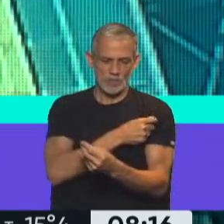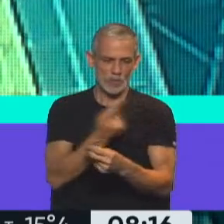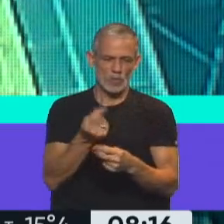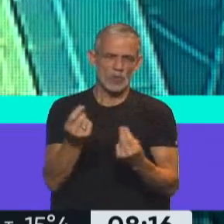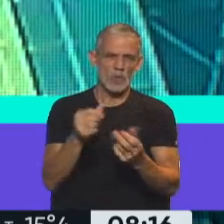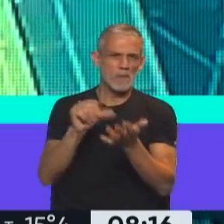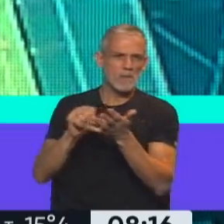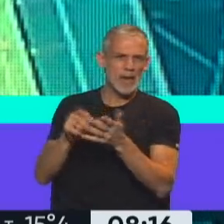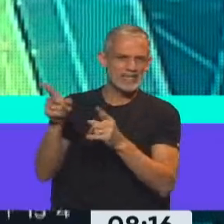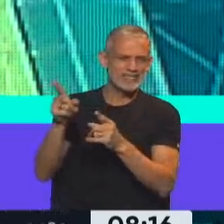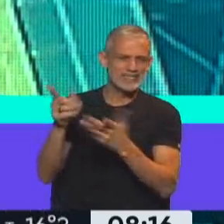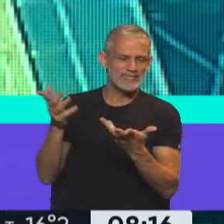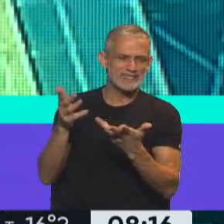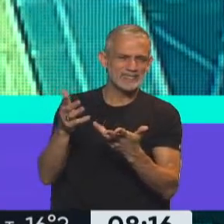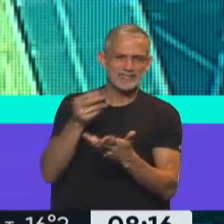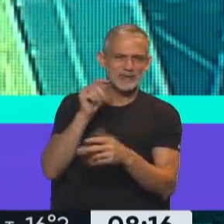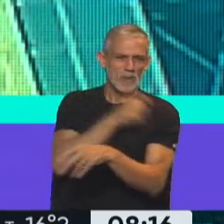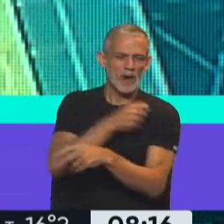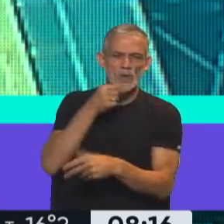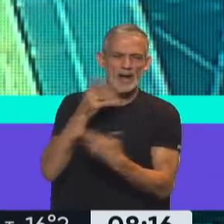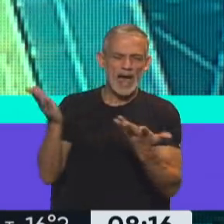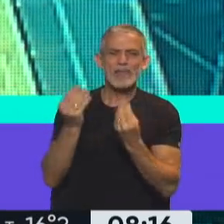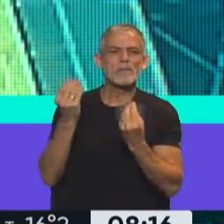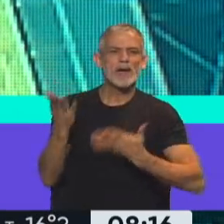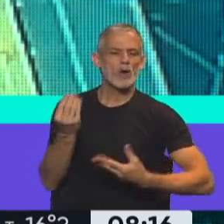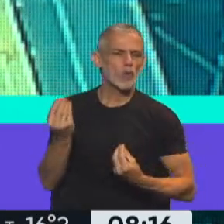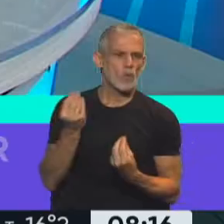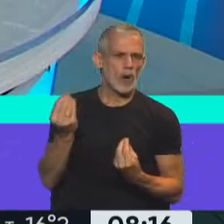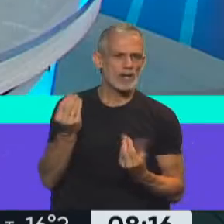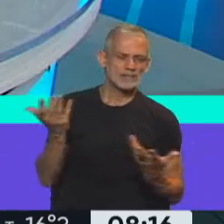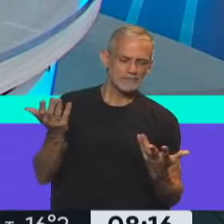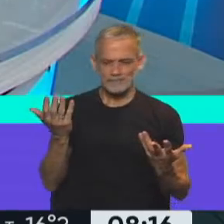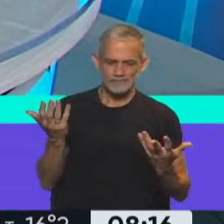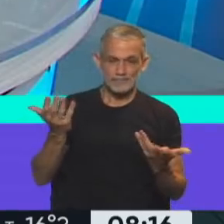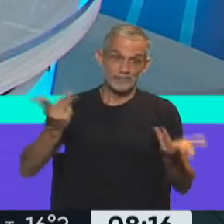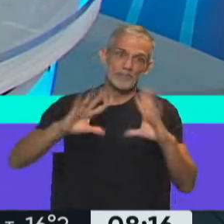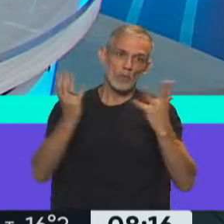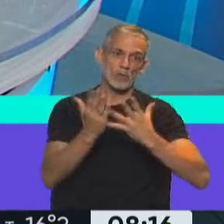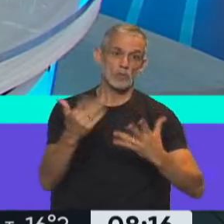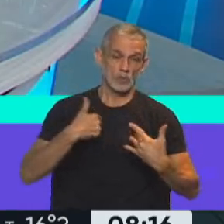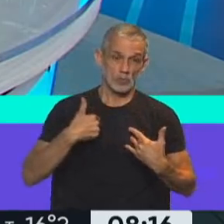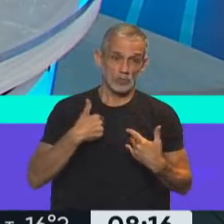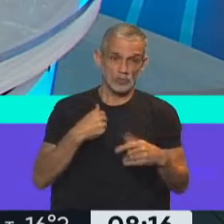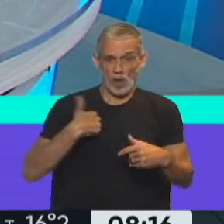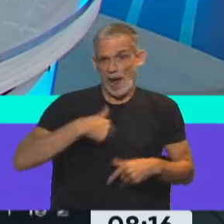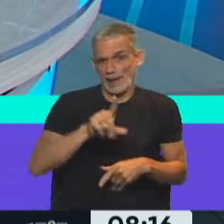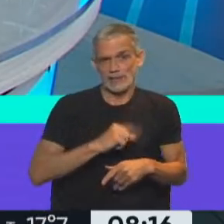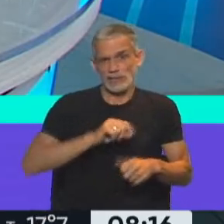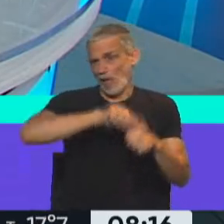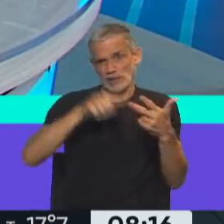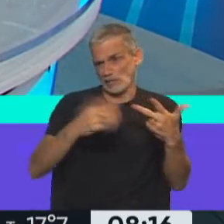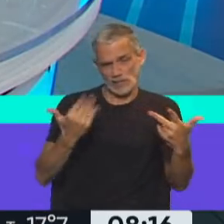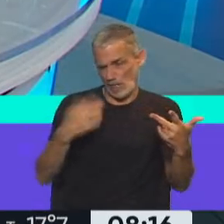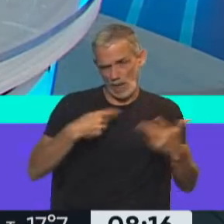de países que no han tenido acceso a la vacuna, ¿no? En la distribución. Es un debate, porque uno dice, yo en mi país, a mí dame la tercera y